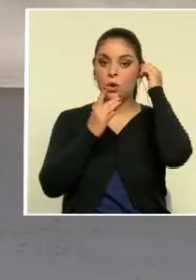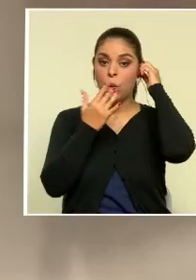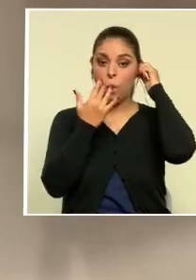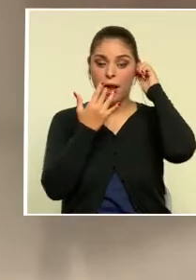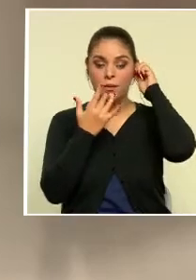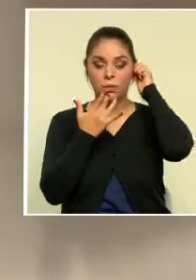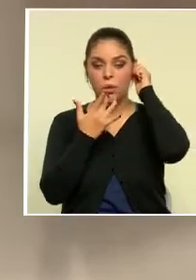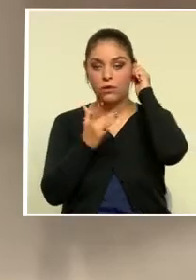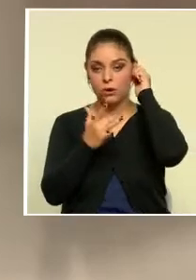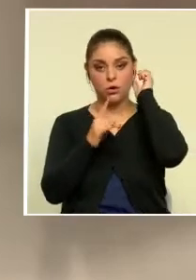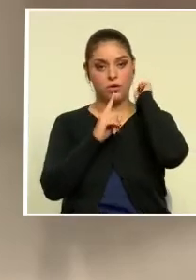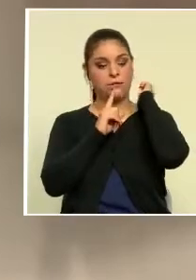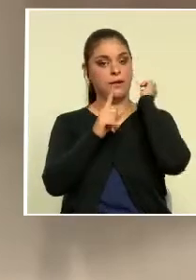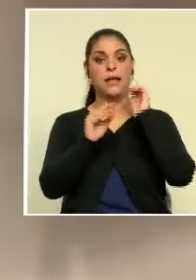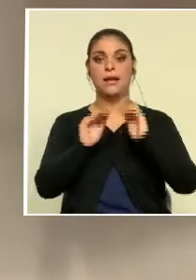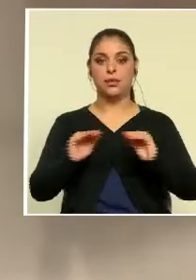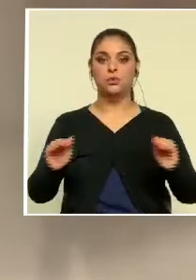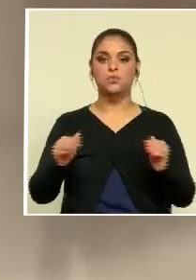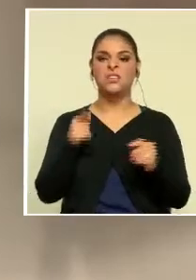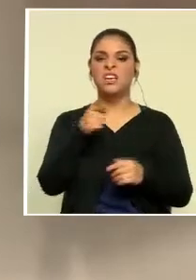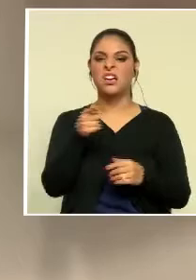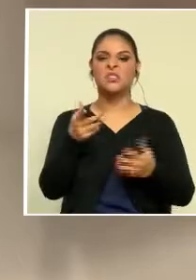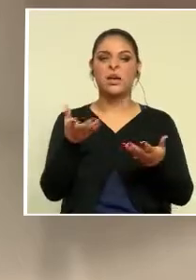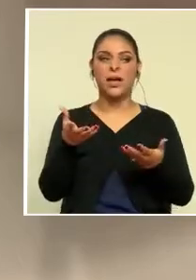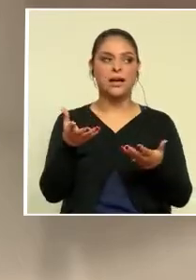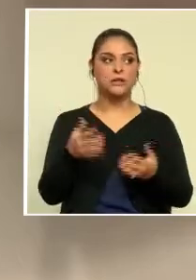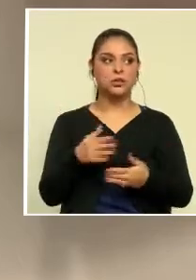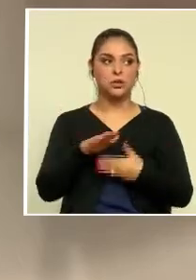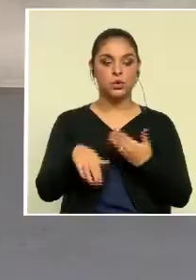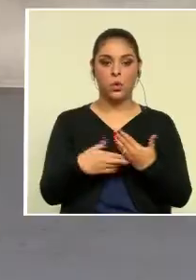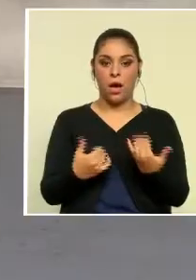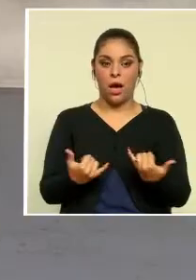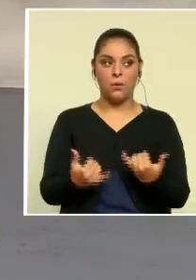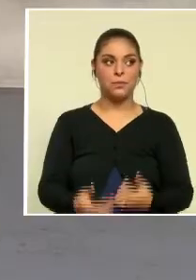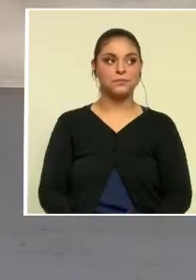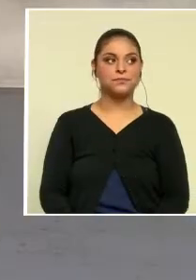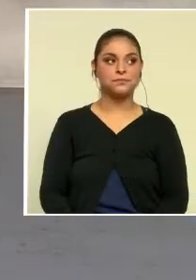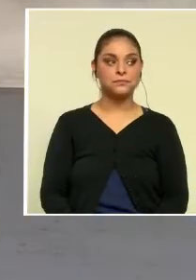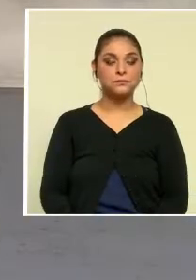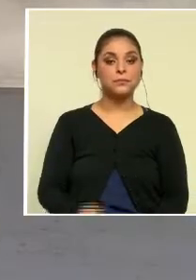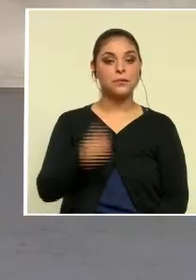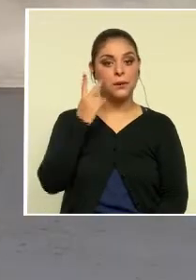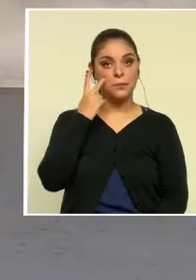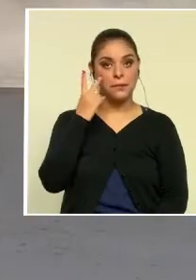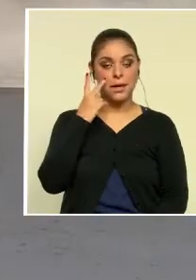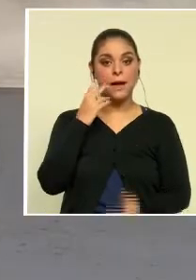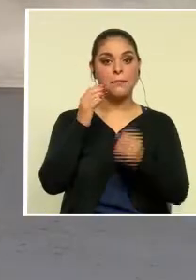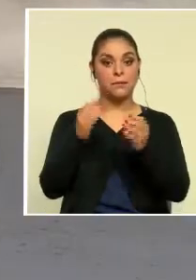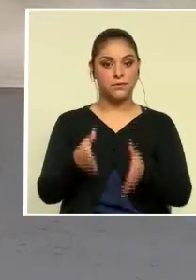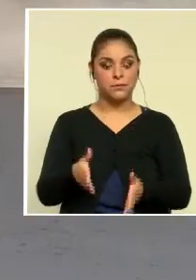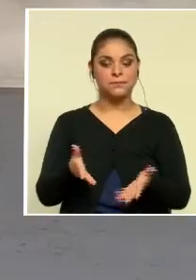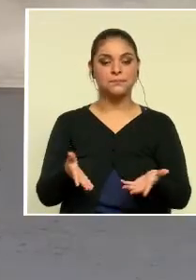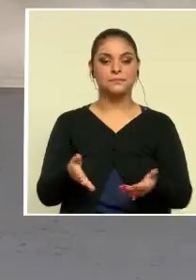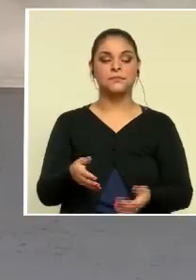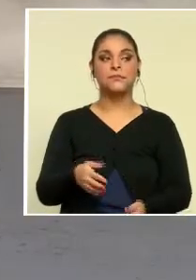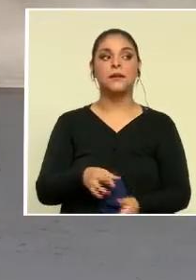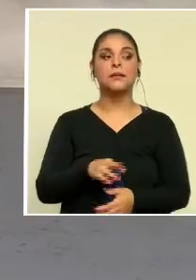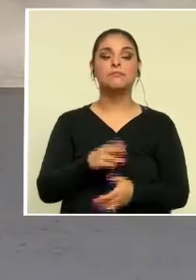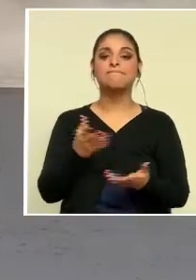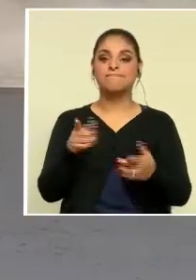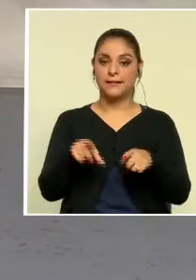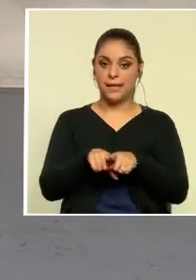deliciosos niños sin gesto estonia ley bueno que es todo esto mira niña wing resulta que también